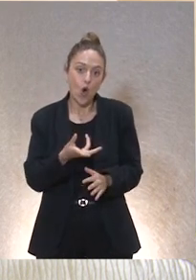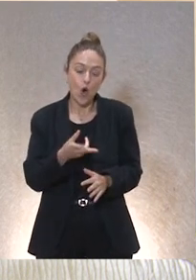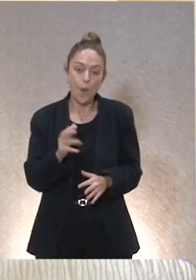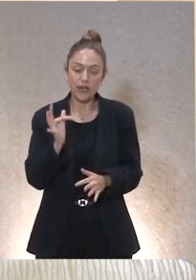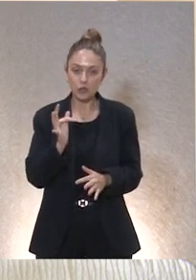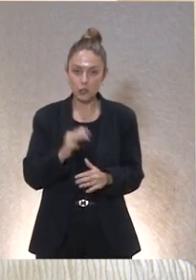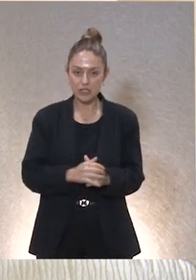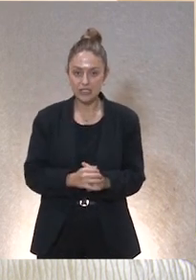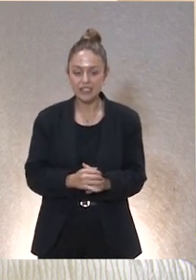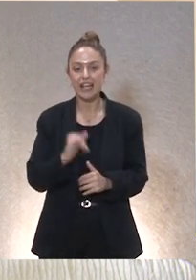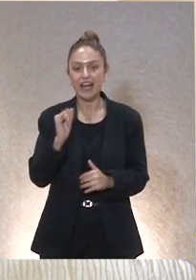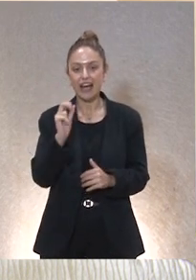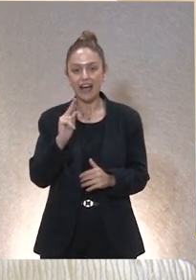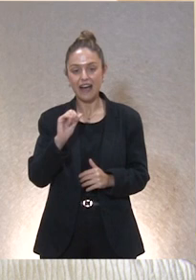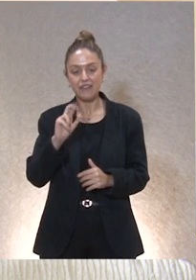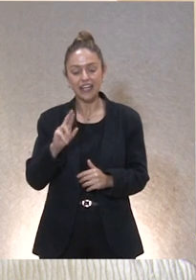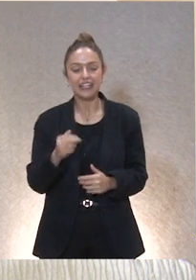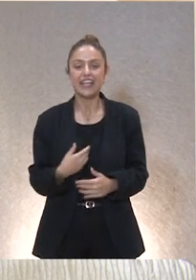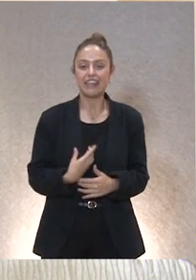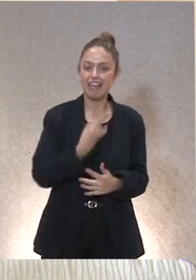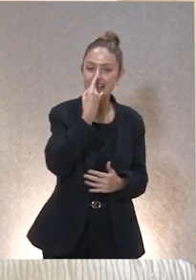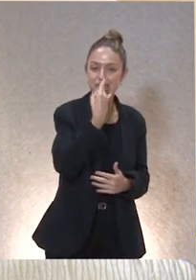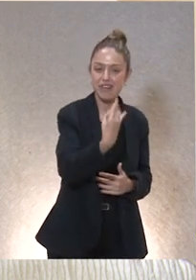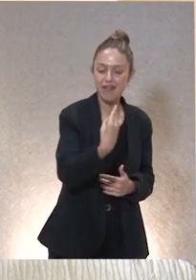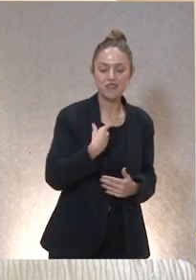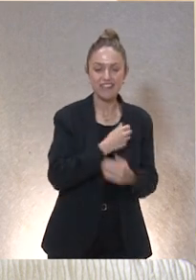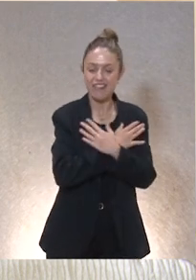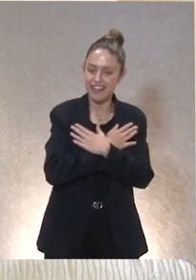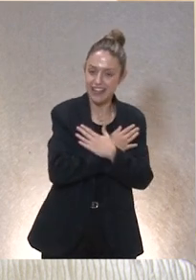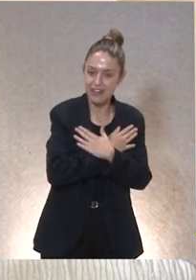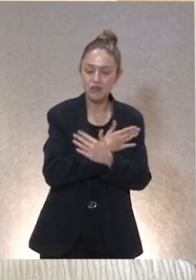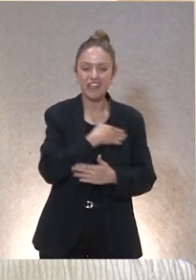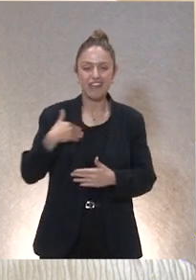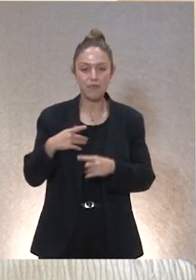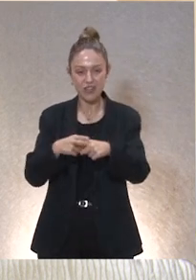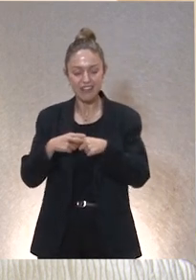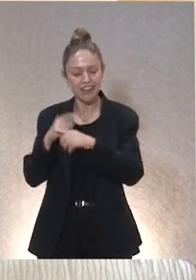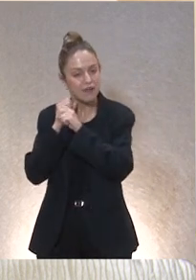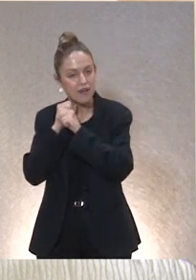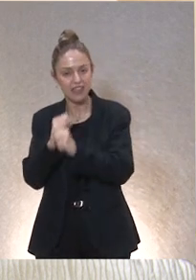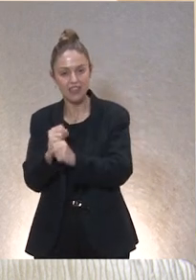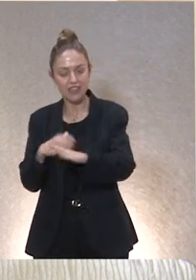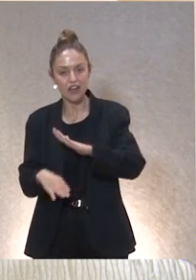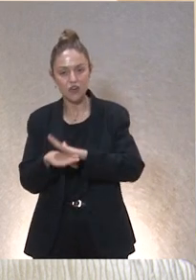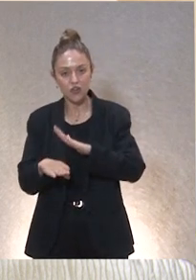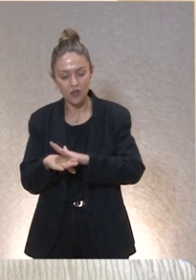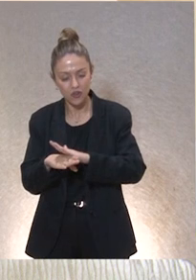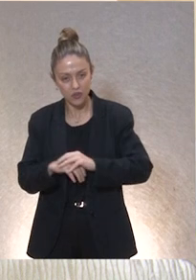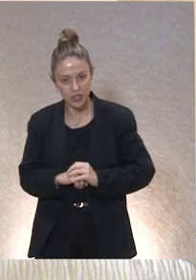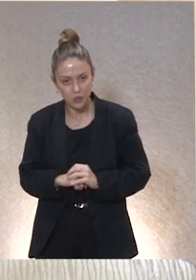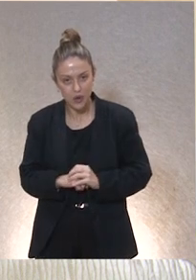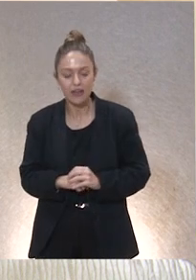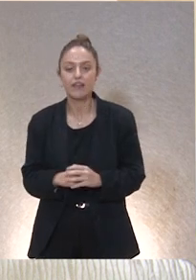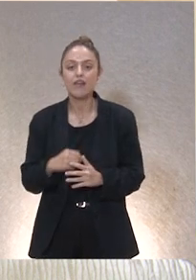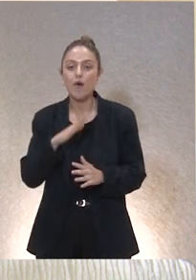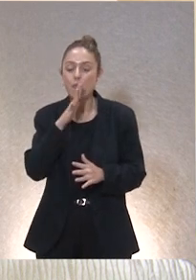Javier te admiramos y te queremos y queremos seguir en esa relación de interdependencia receptivos y responsivos por lo